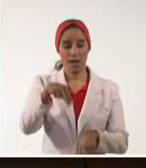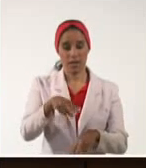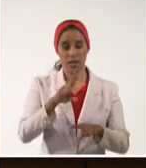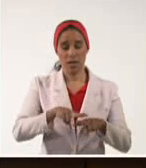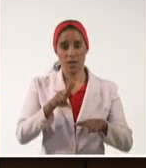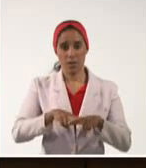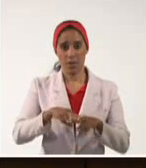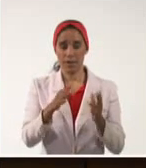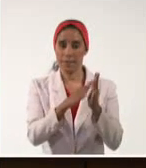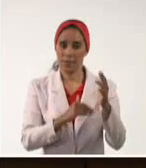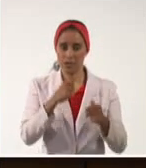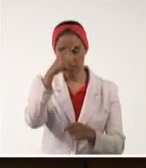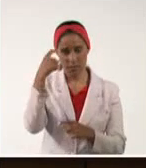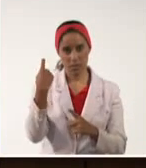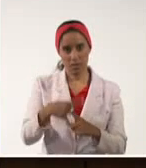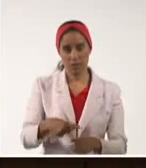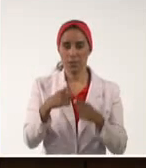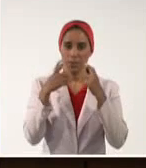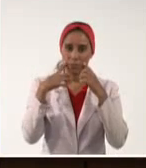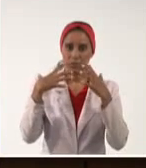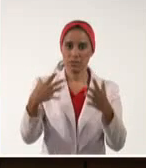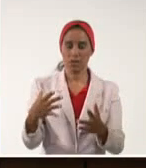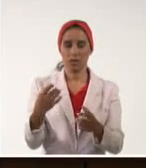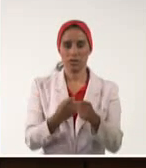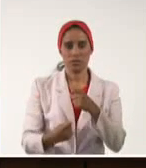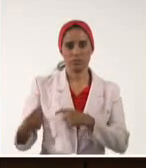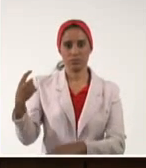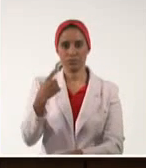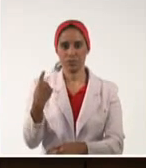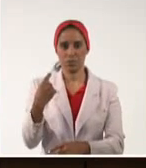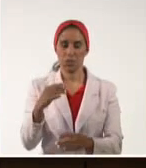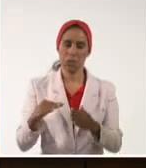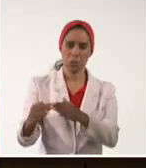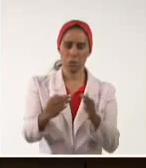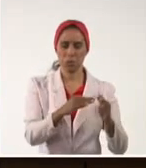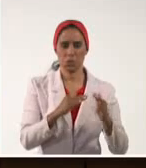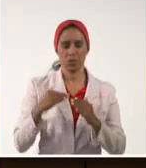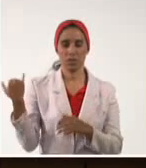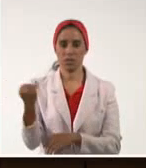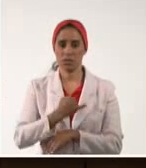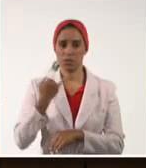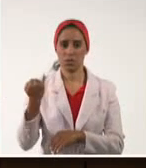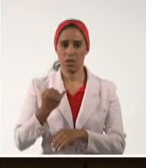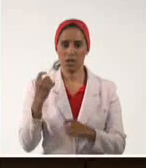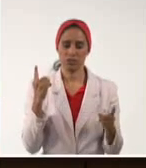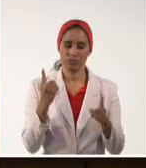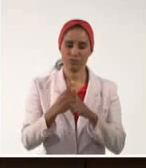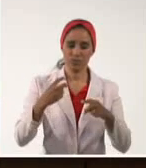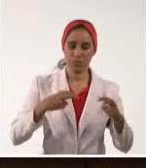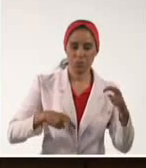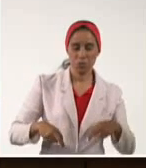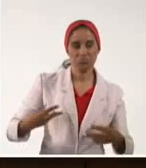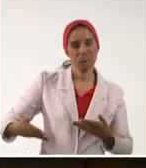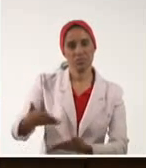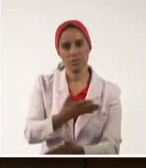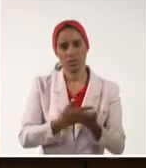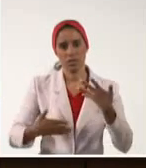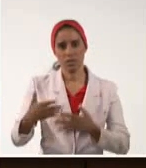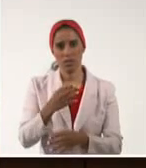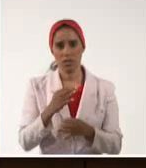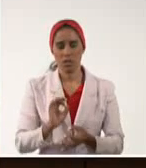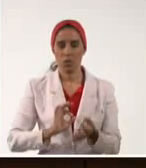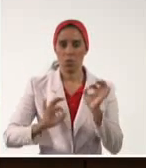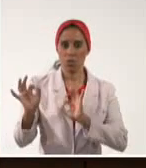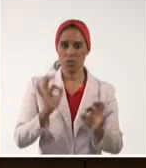la voz del grupo como actor clave en las discusiones internacionales. La cita confirmó la solidaridad, admiración